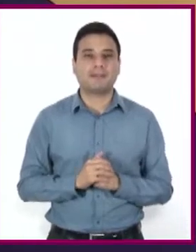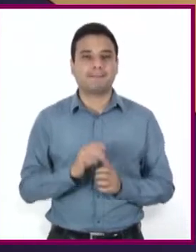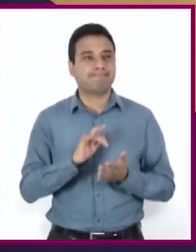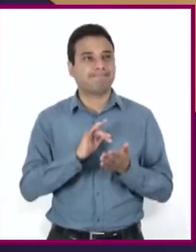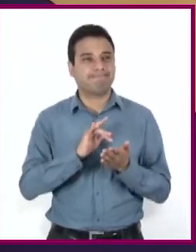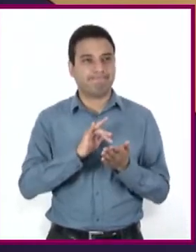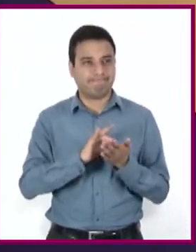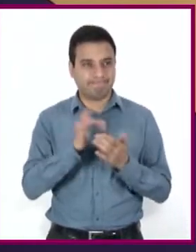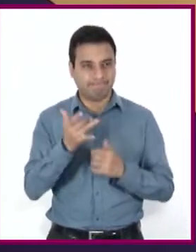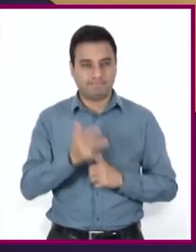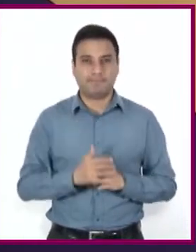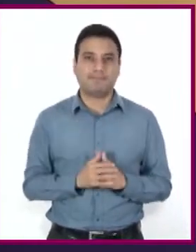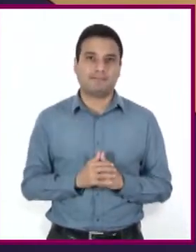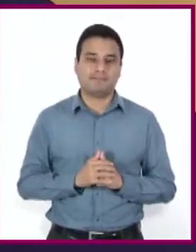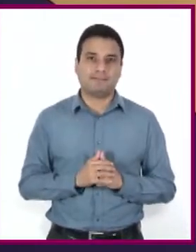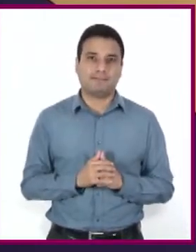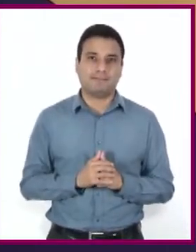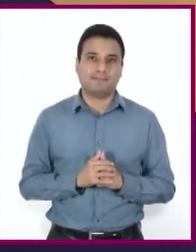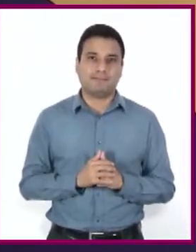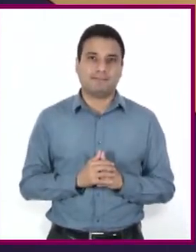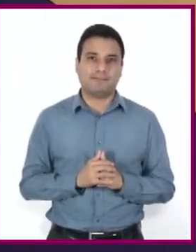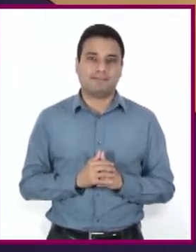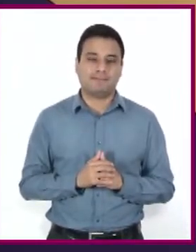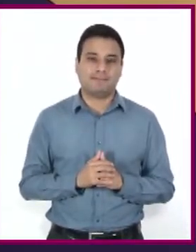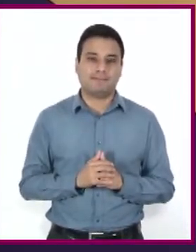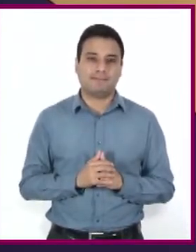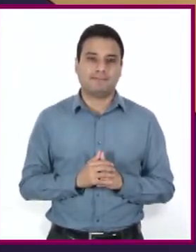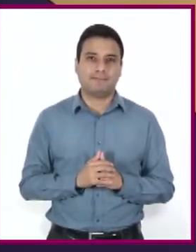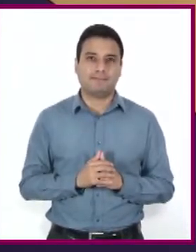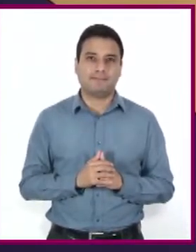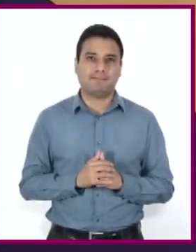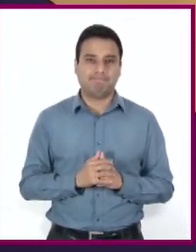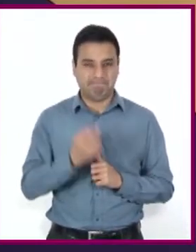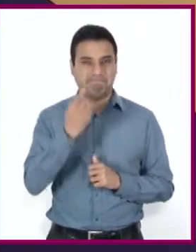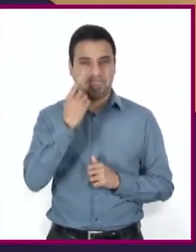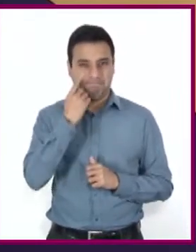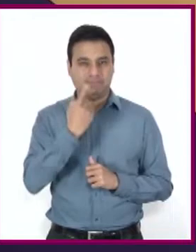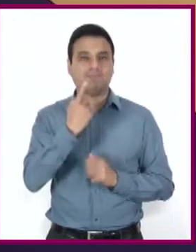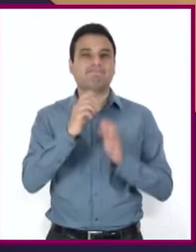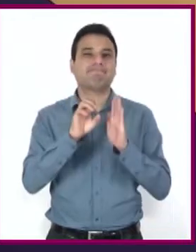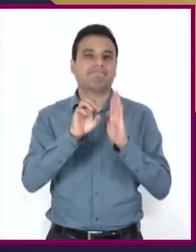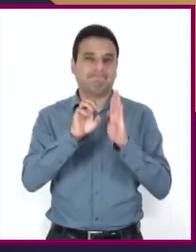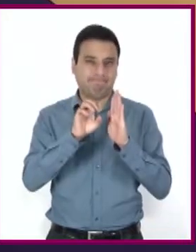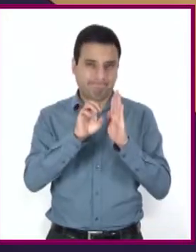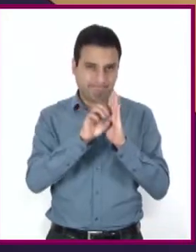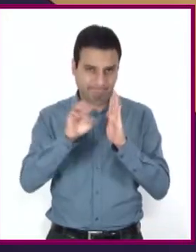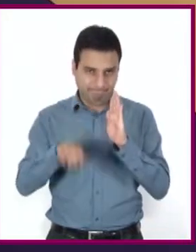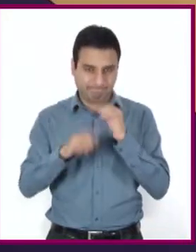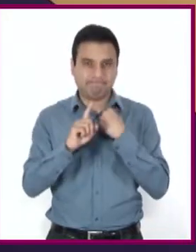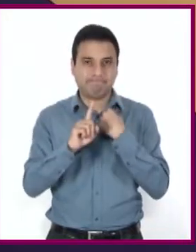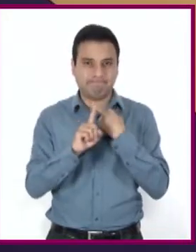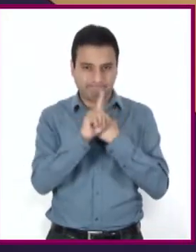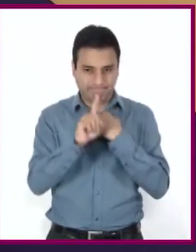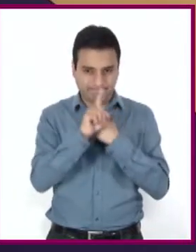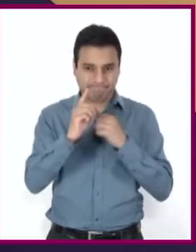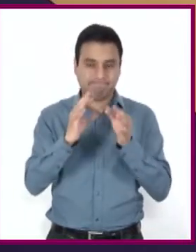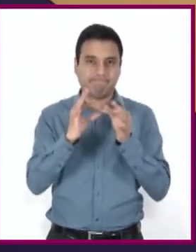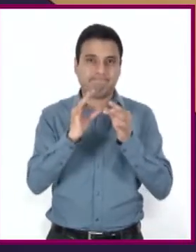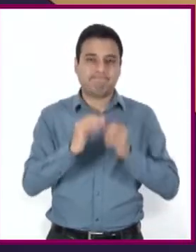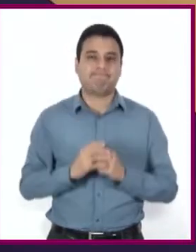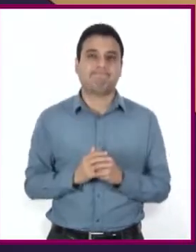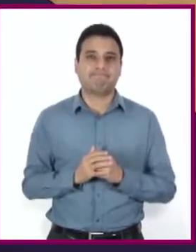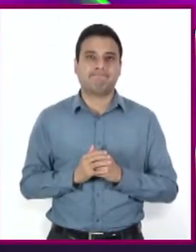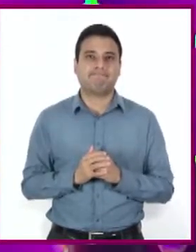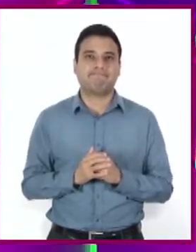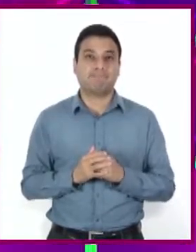profesor Mario. Mi colega y yo seleccionamos el siguiente problema para iniciar la discusión. A mayor volumen,